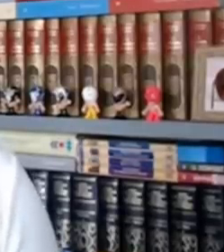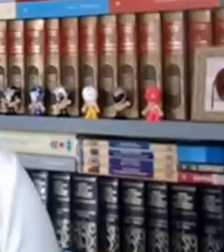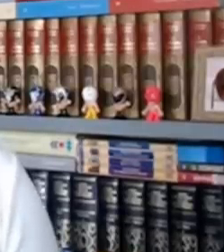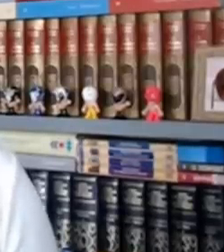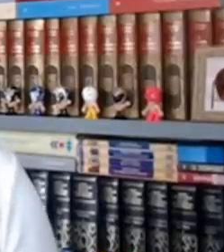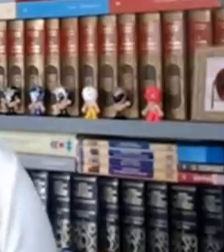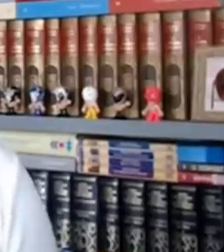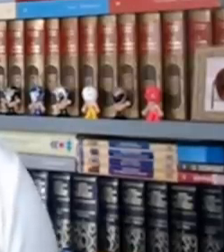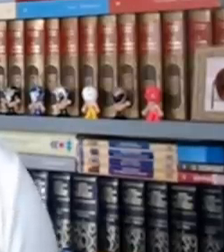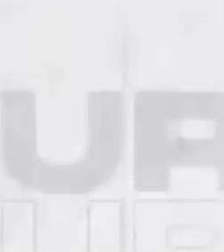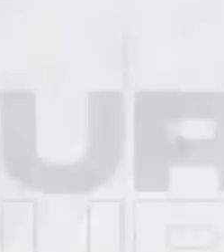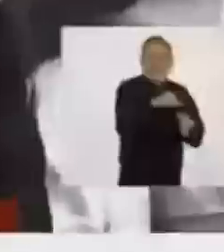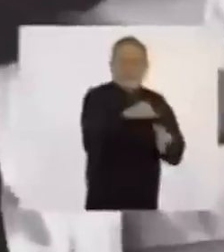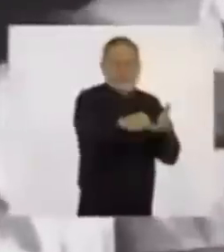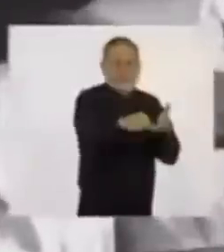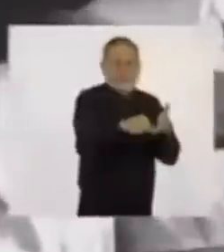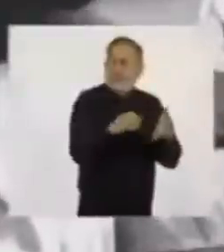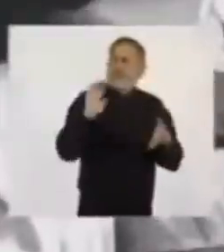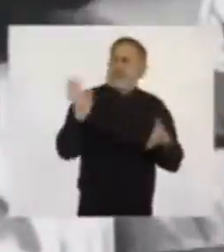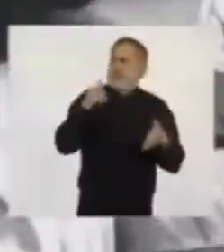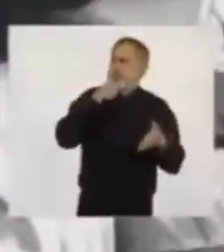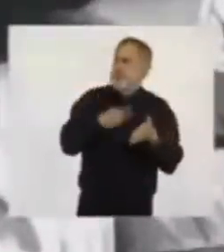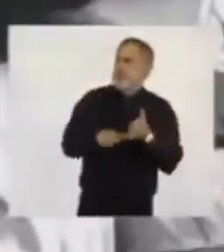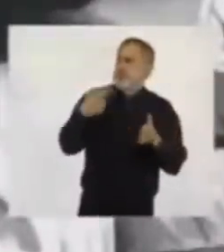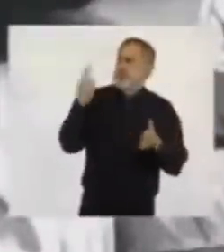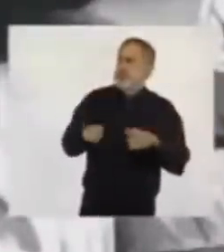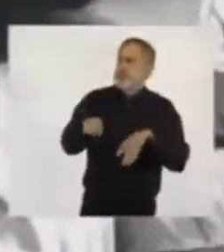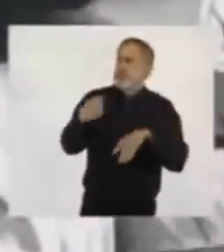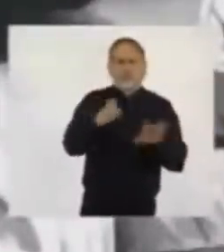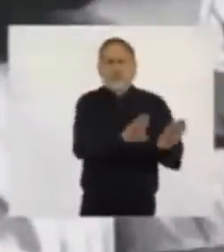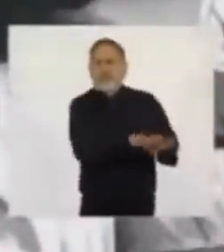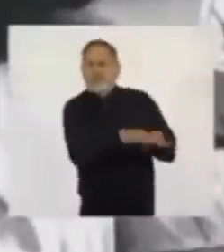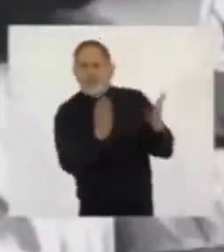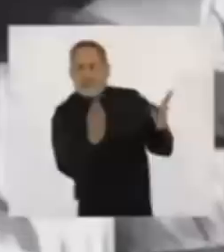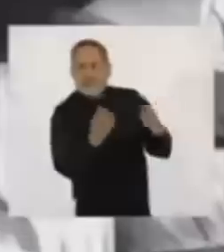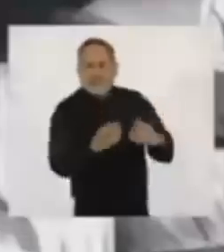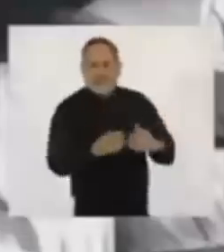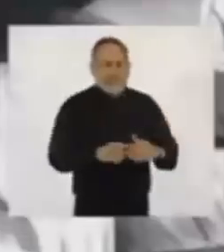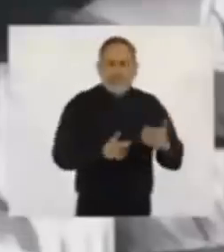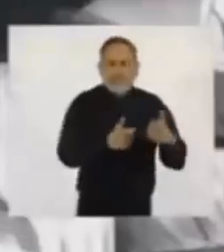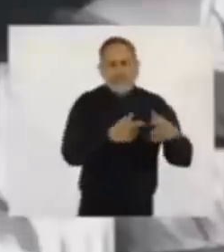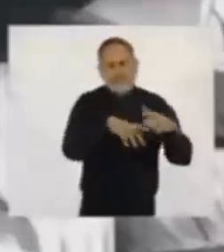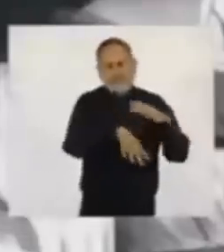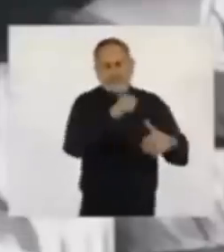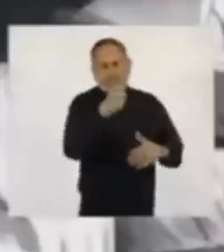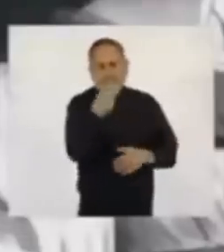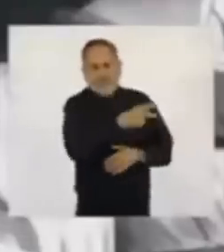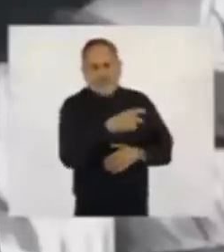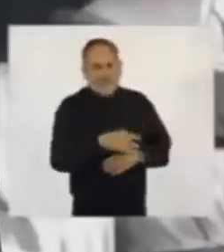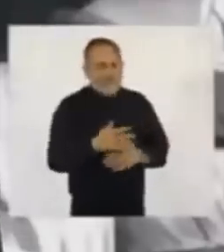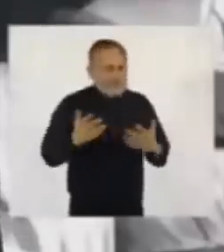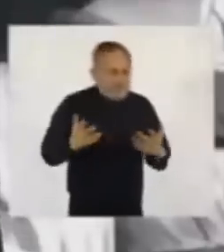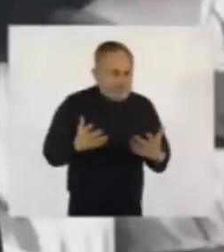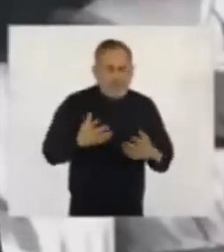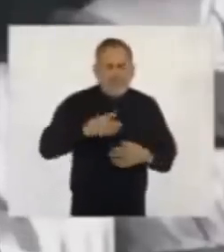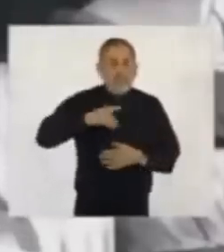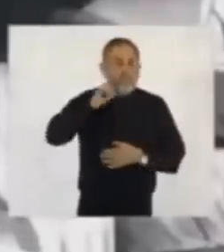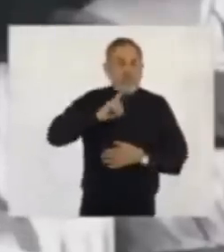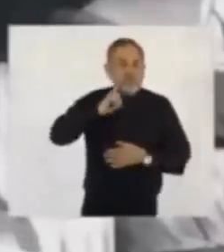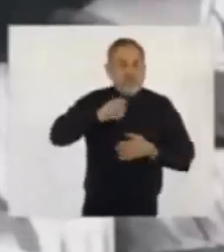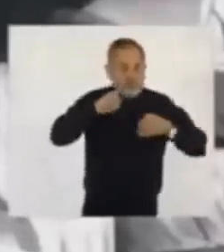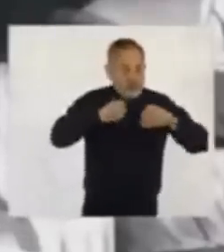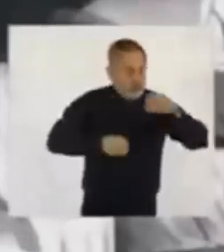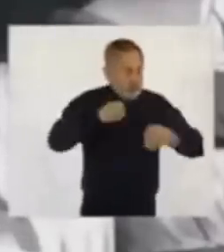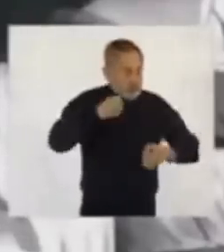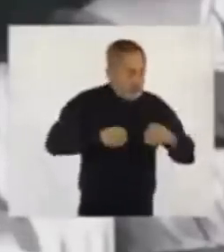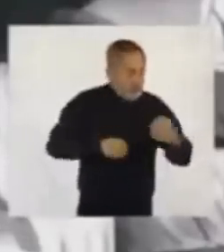narcotráfico. Ahora está exhibiendo, son más de 6,000 personas físicas y morales, y sale a